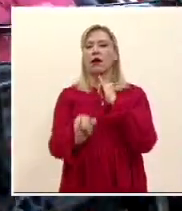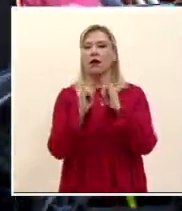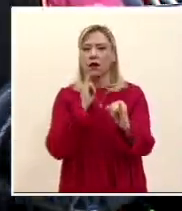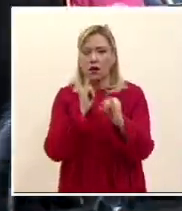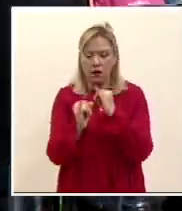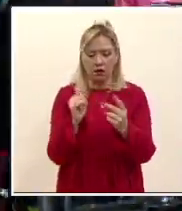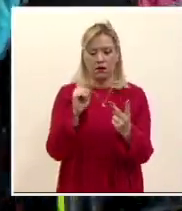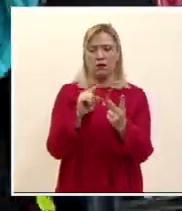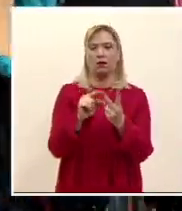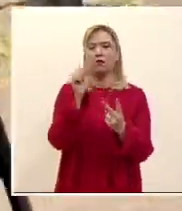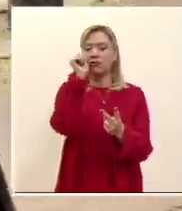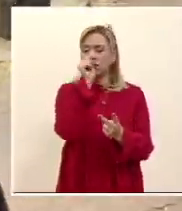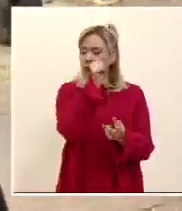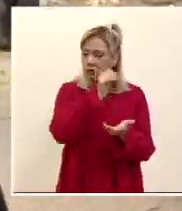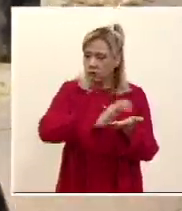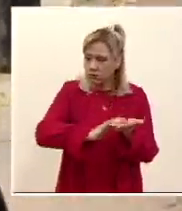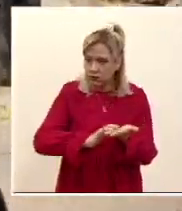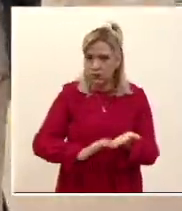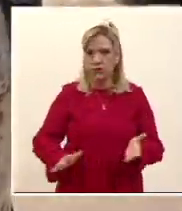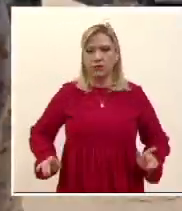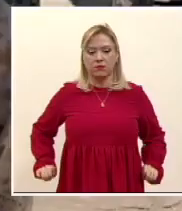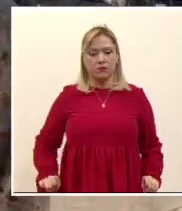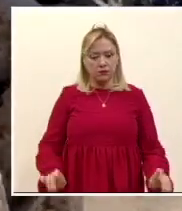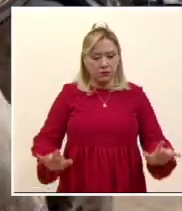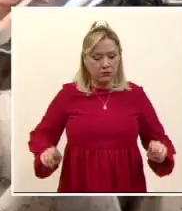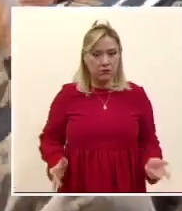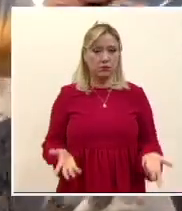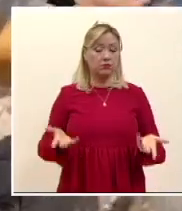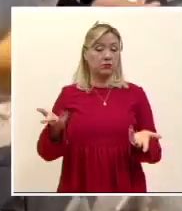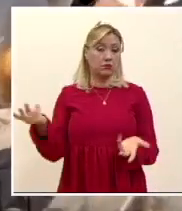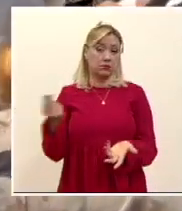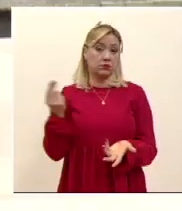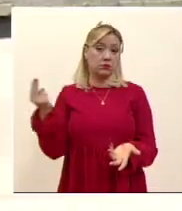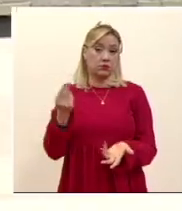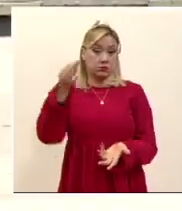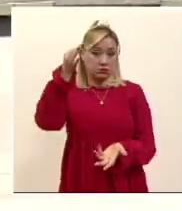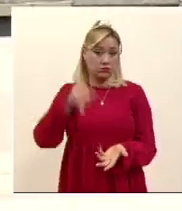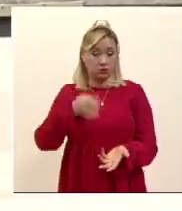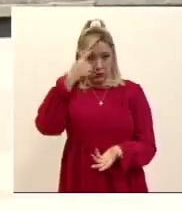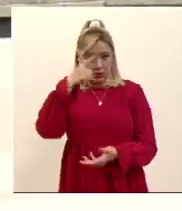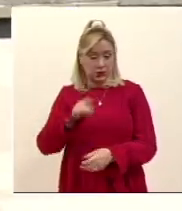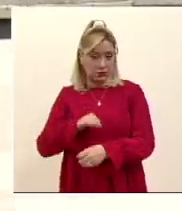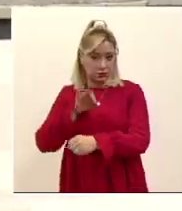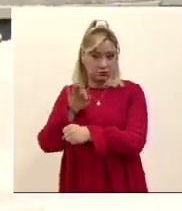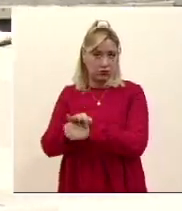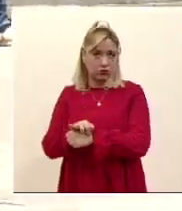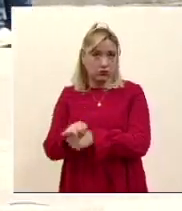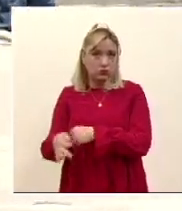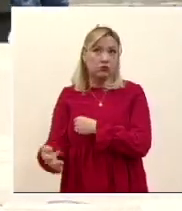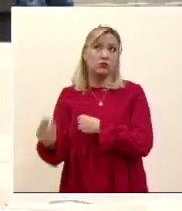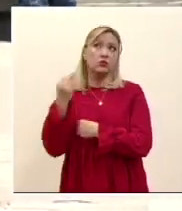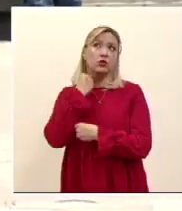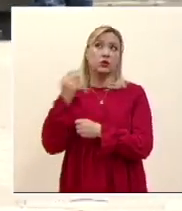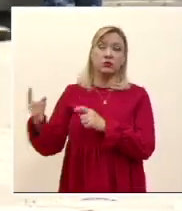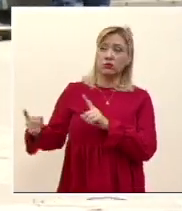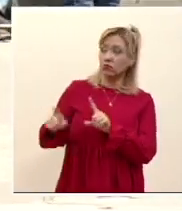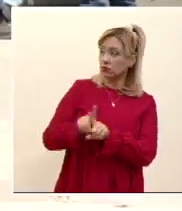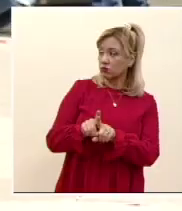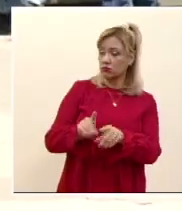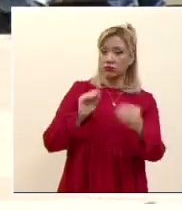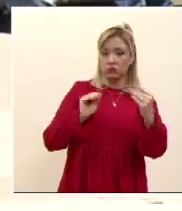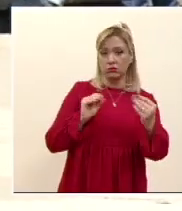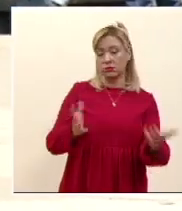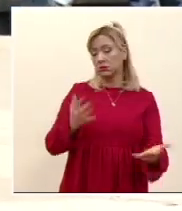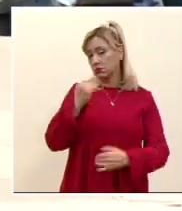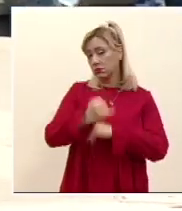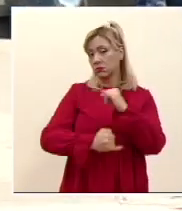ajustes necesarios para que pudiera llevar su defensa de manera efectiva. De acuerdo con el marco jurídico nacional e internacional,